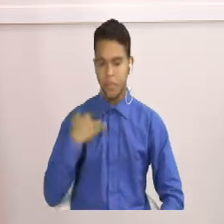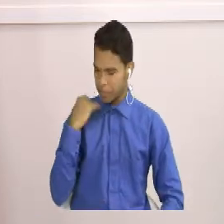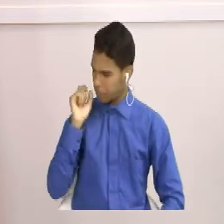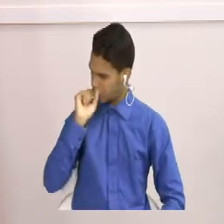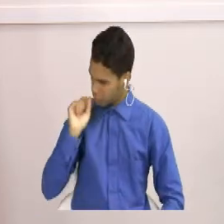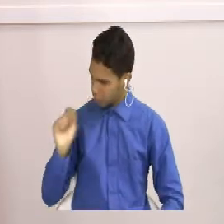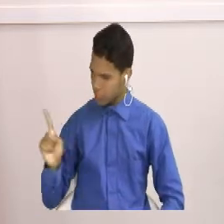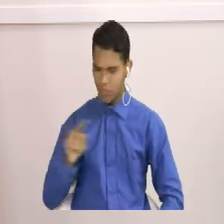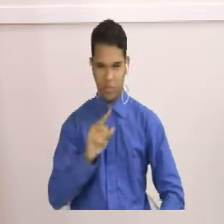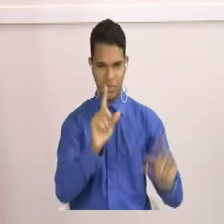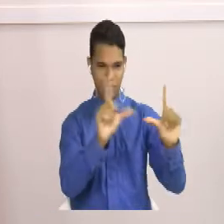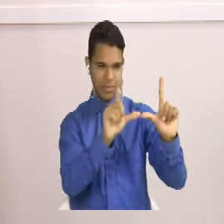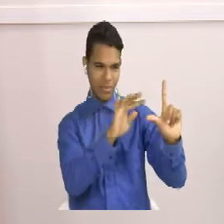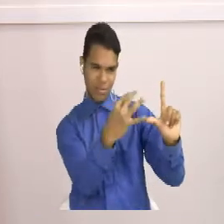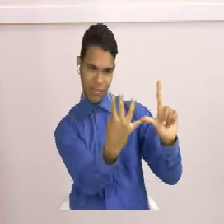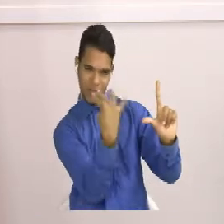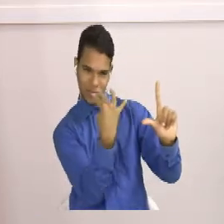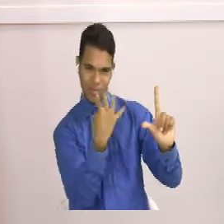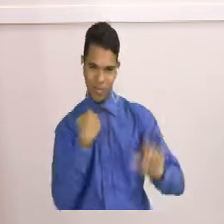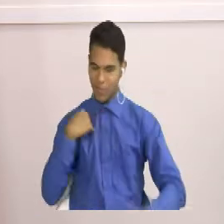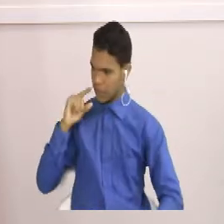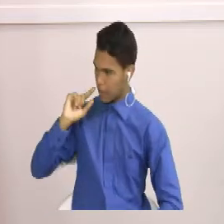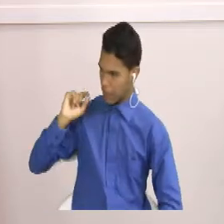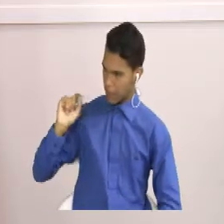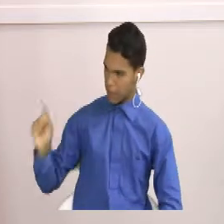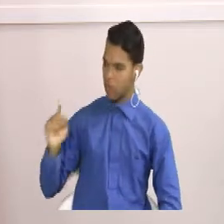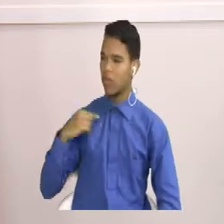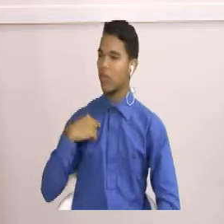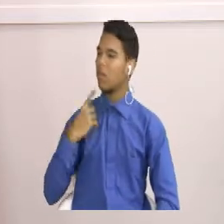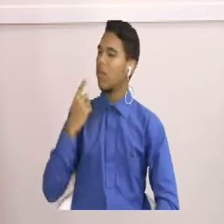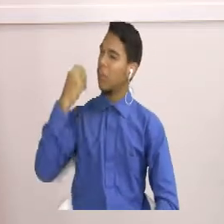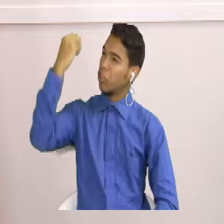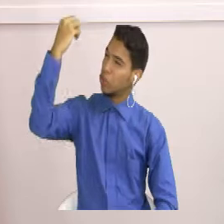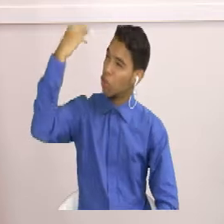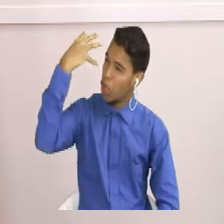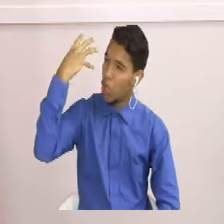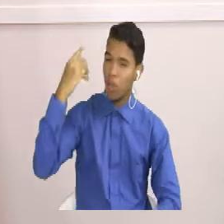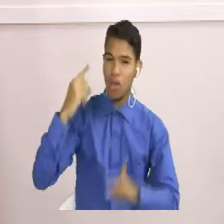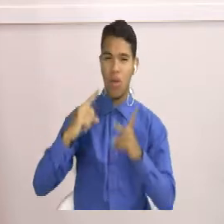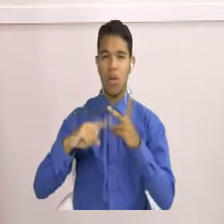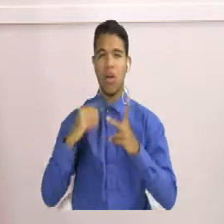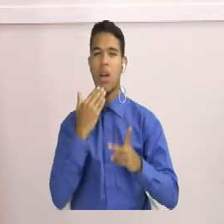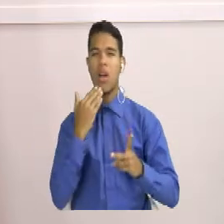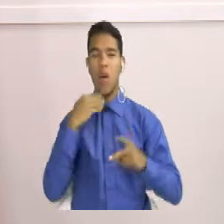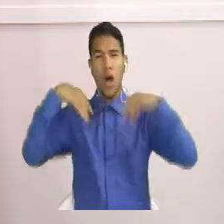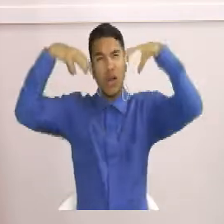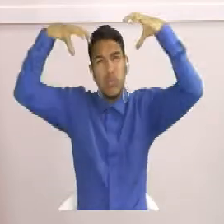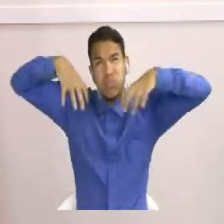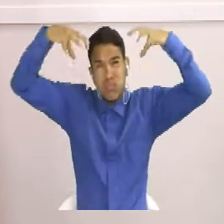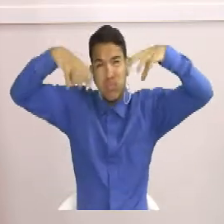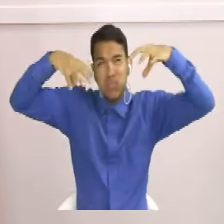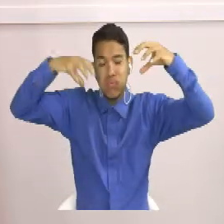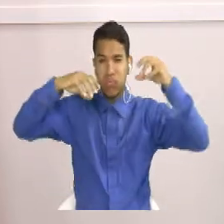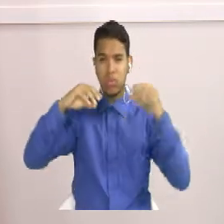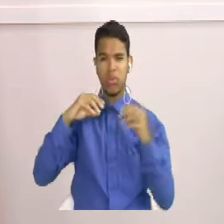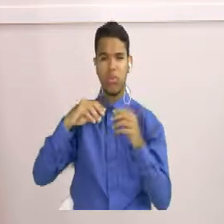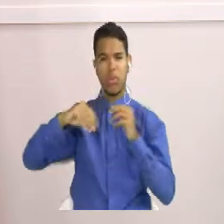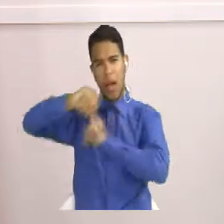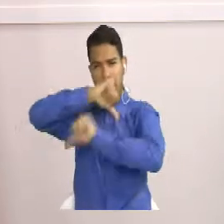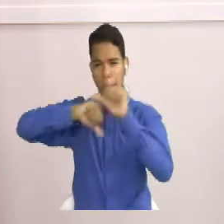de los televidentes con respecto a los cuidados de la piel. A veces el sol, a veces los cambios climáticos, el no utilizar